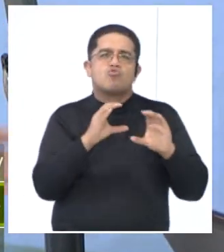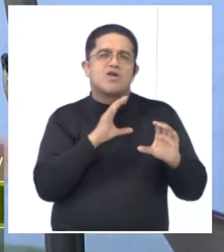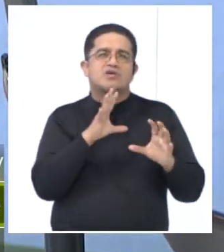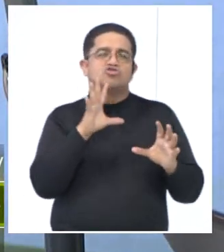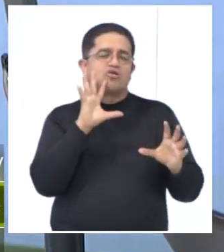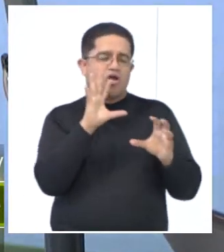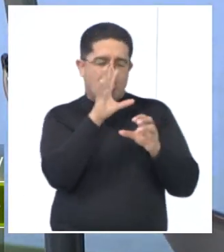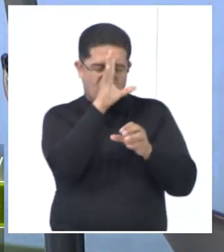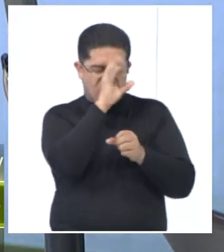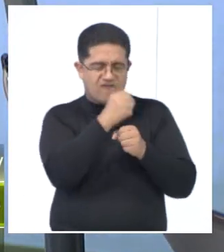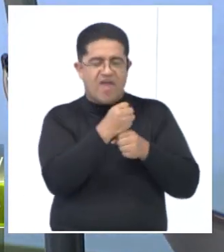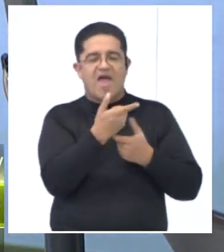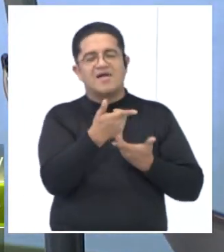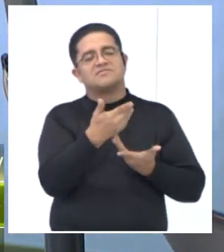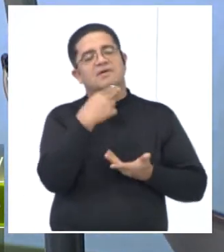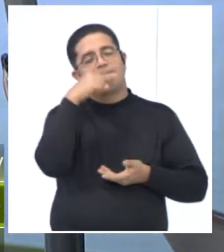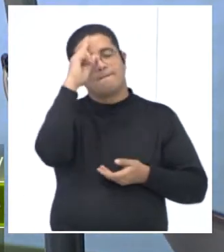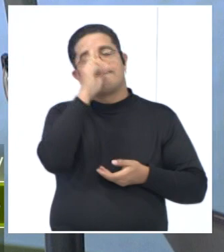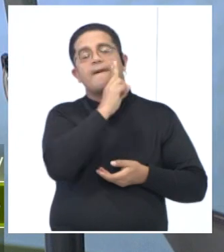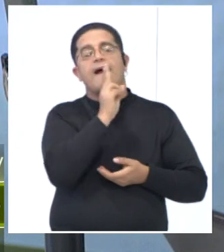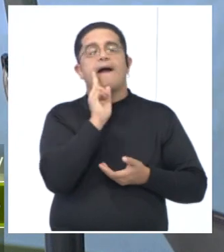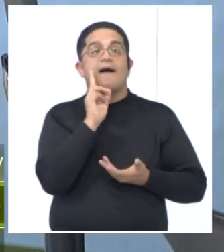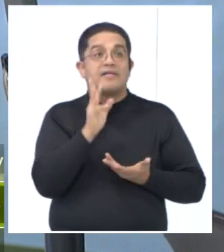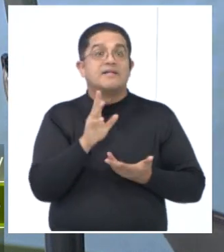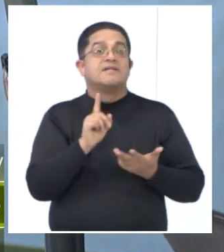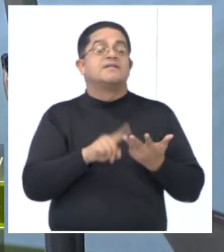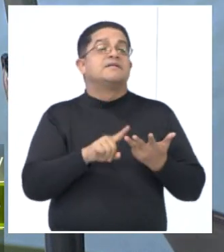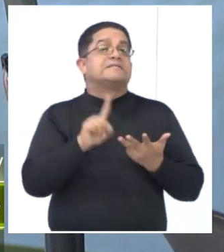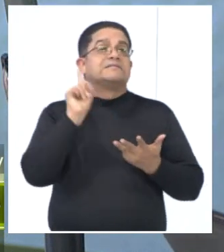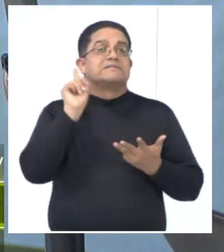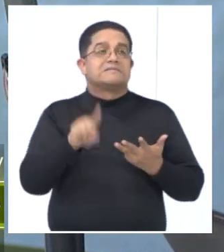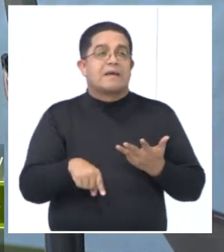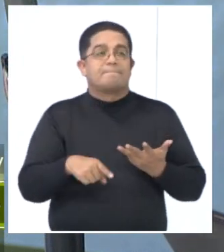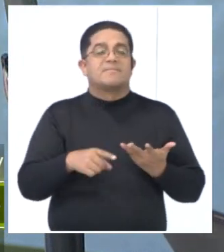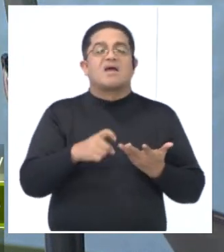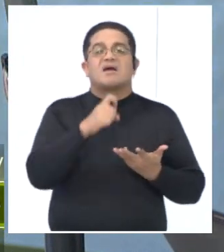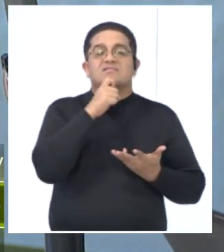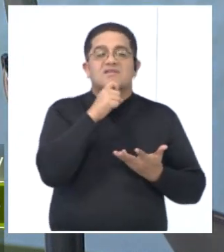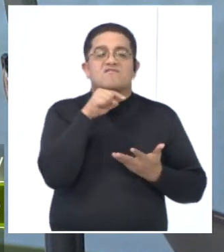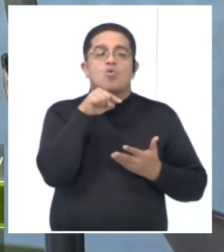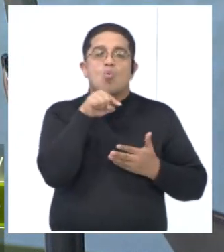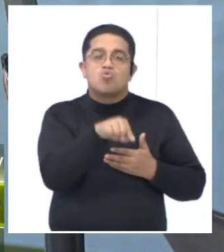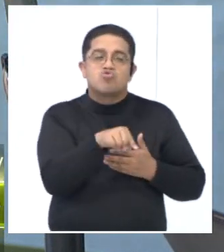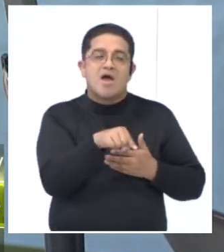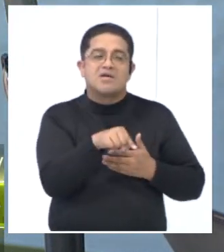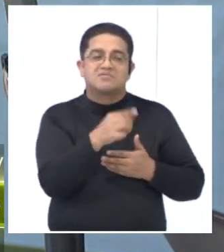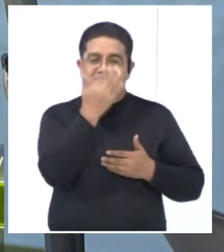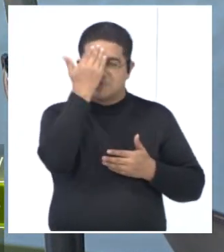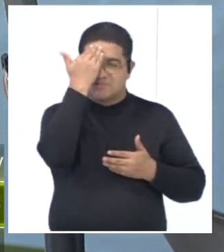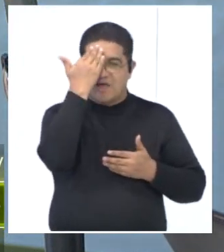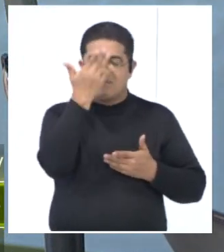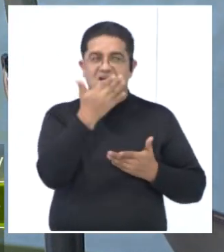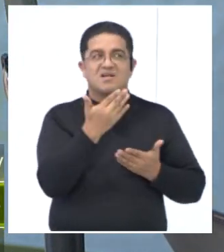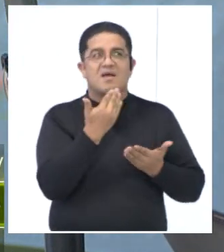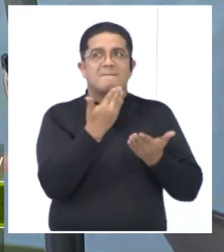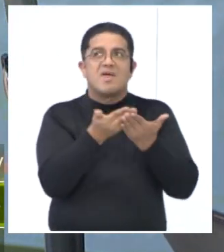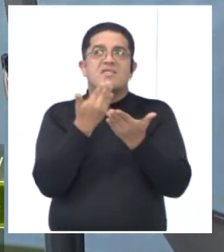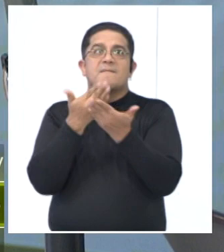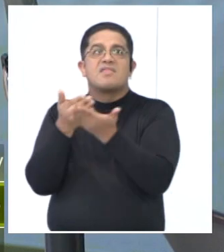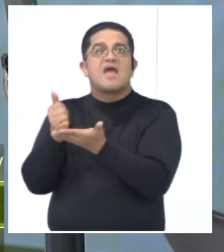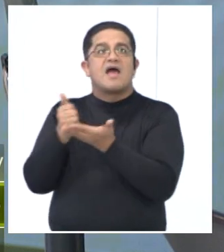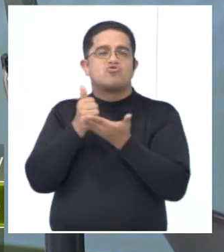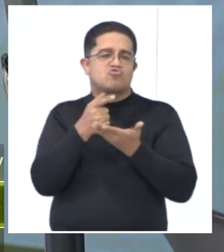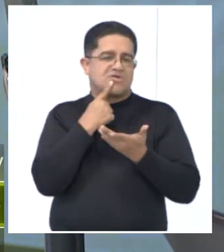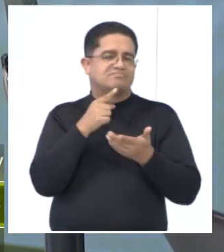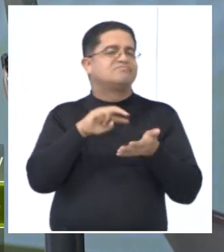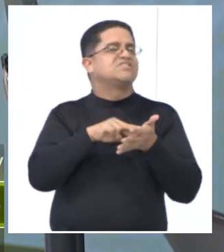en los padres. Y algo muy importante, ¿qué capacidad y qué dificultad tiene ese niño en saber pedir ayuda? Aquí hablamos de habilidades sociales